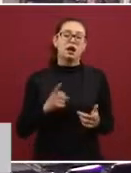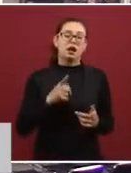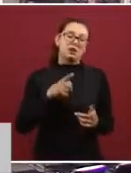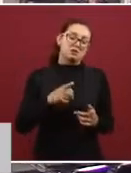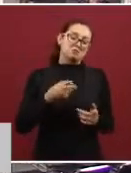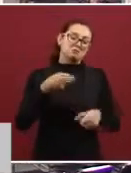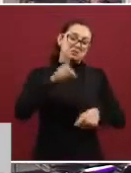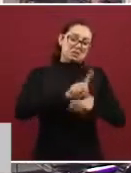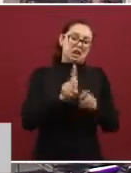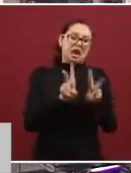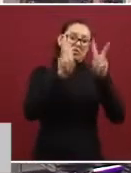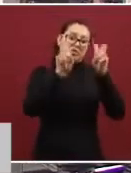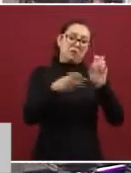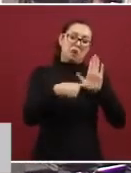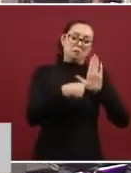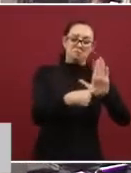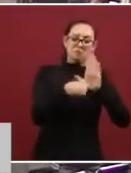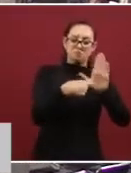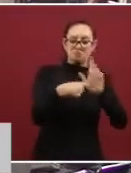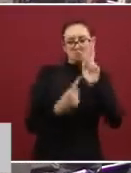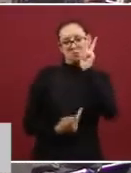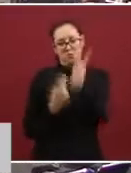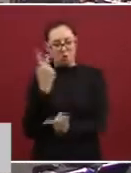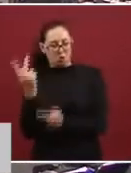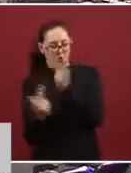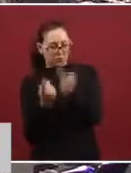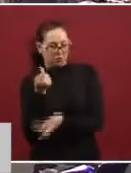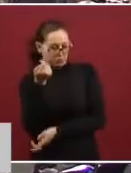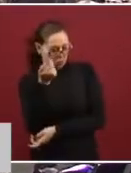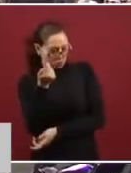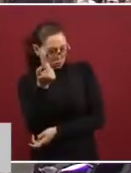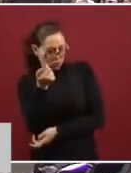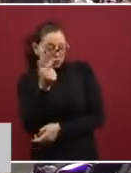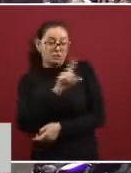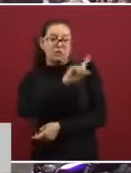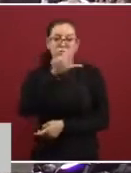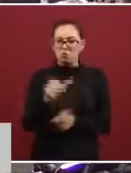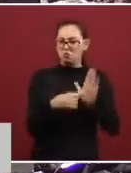La investigación de la CONADE está en curso y se dará respuesta a la brevedad.